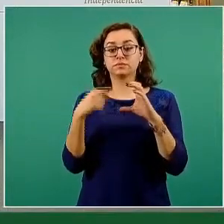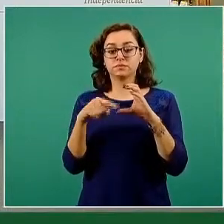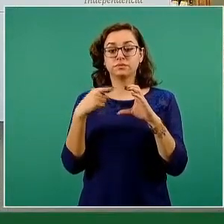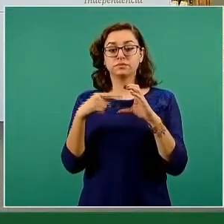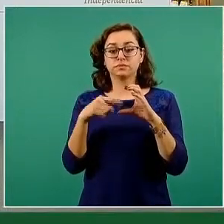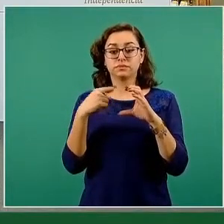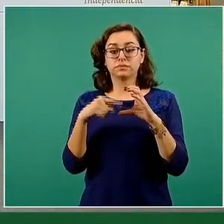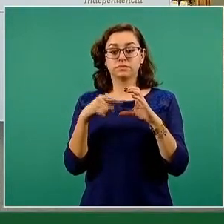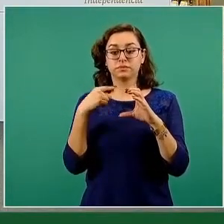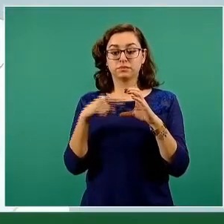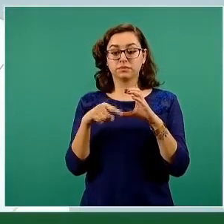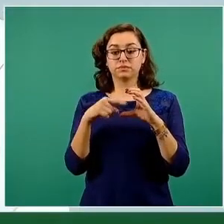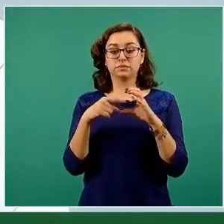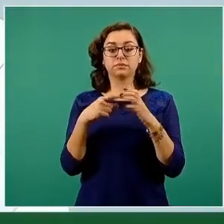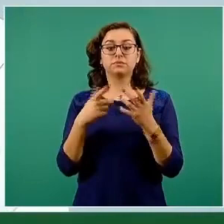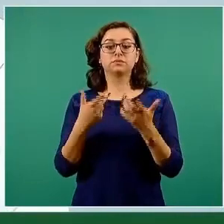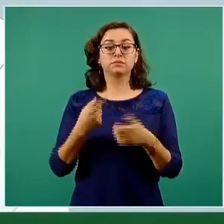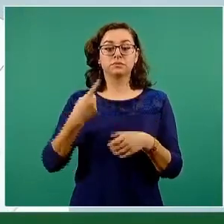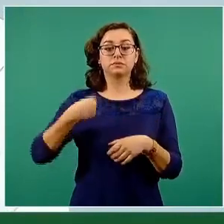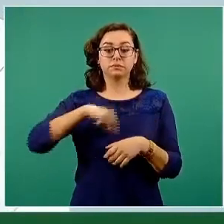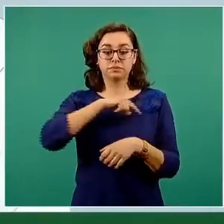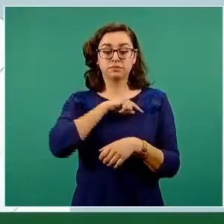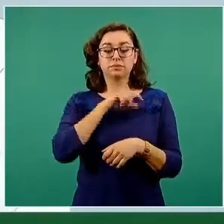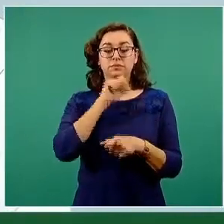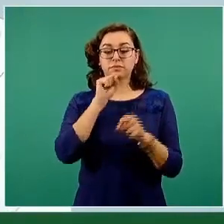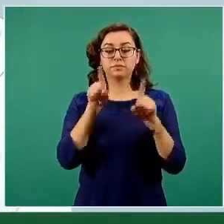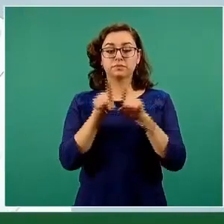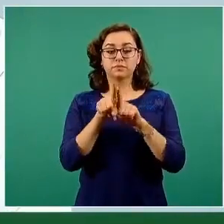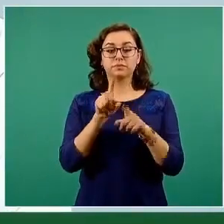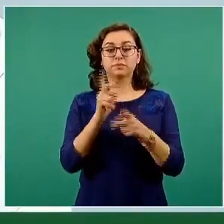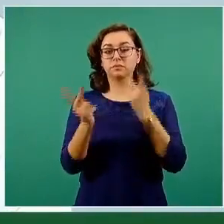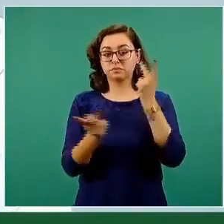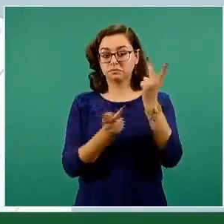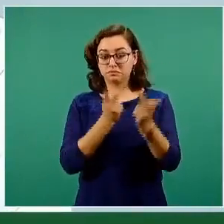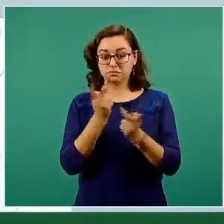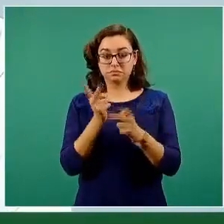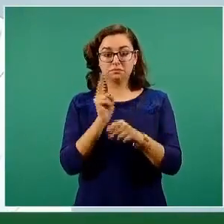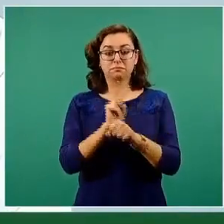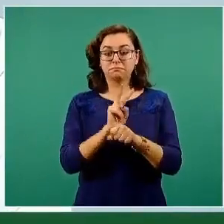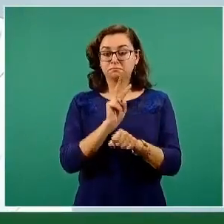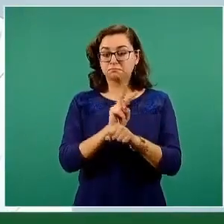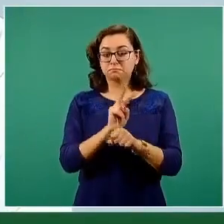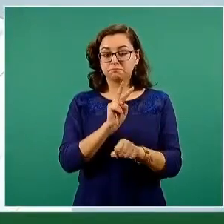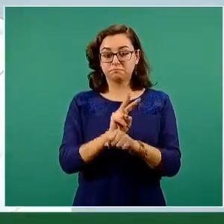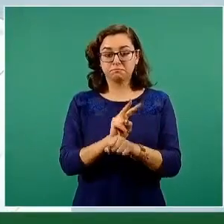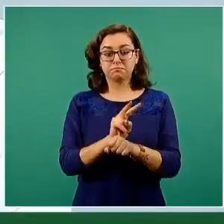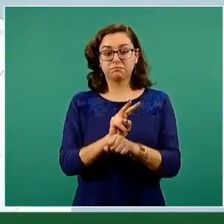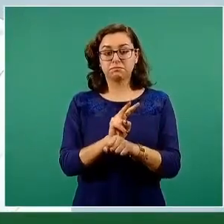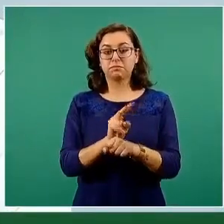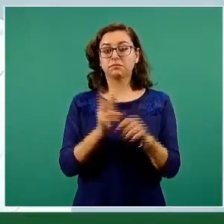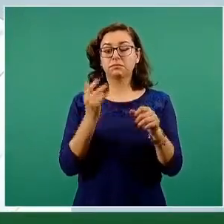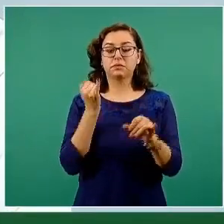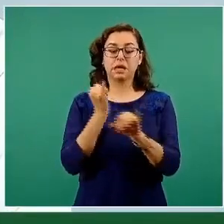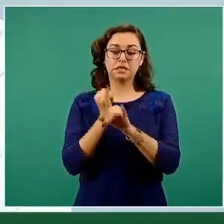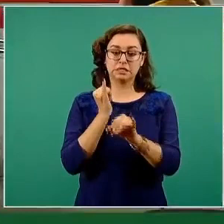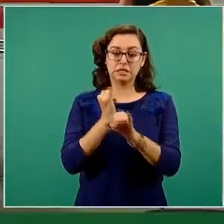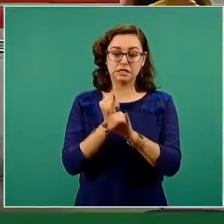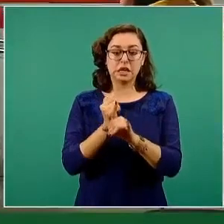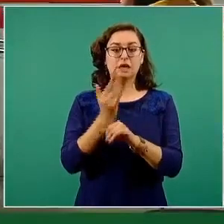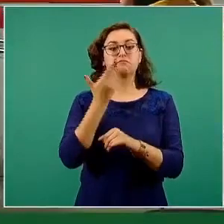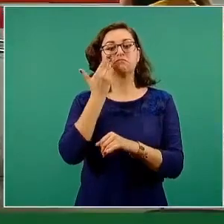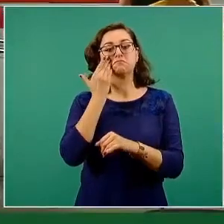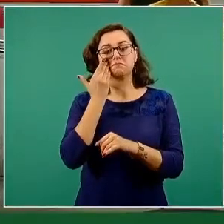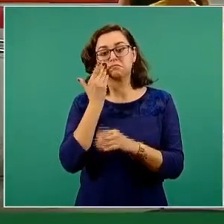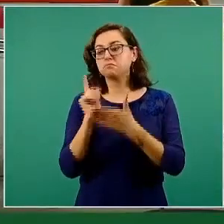electrónico, y nuestra vigilancia de preguntas frecuentes a través de las redes sociales, el